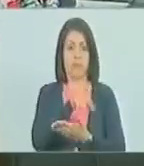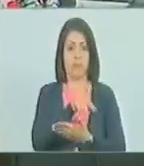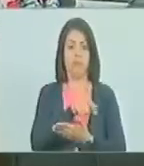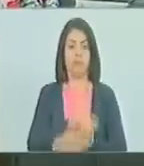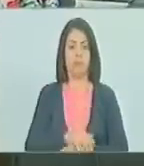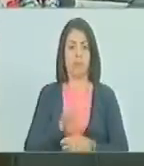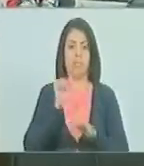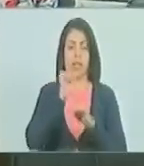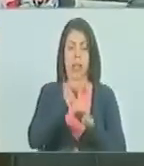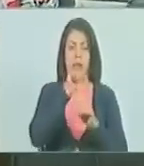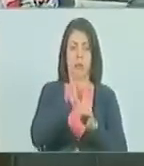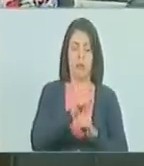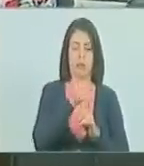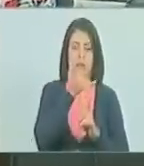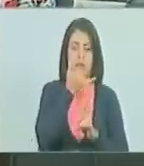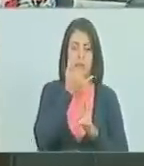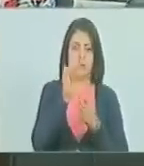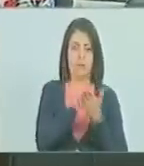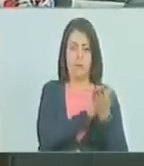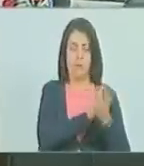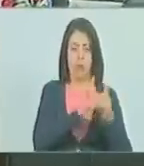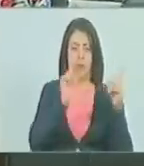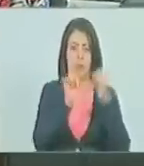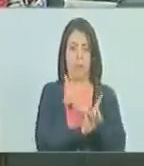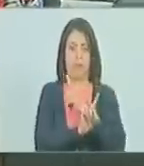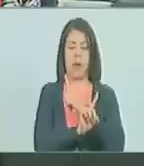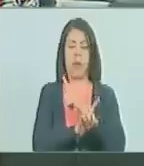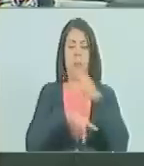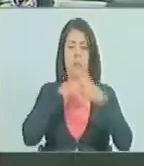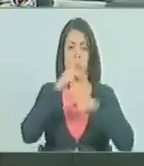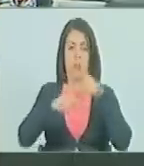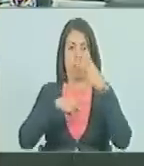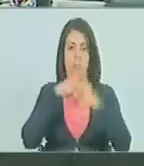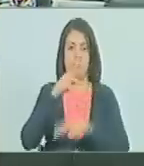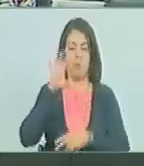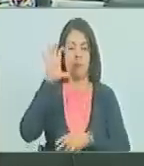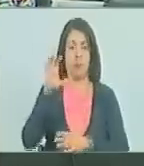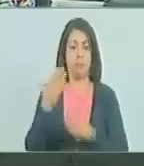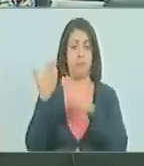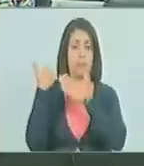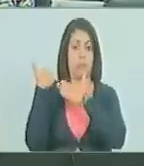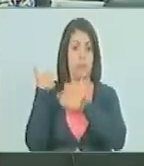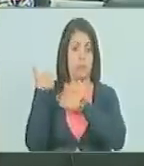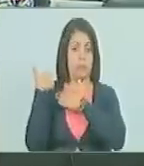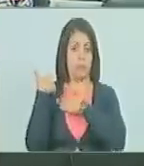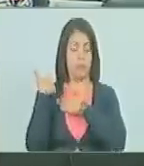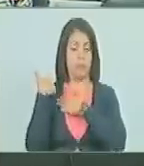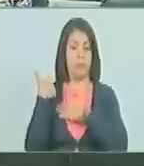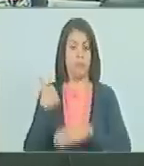lucha para lograr el cambio político en el país. Asumiendo los costos